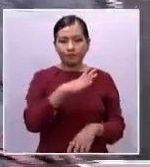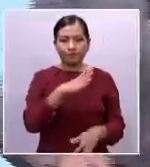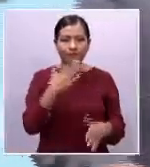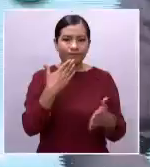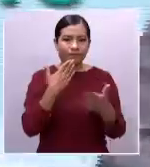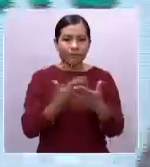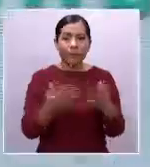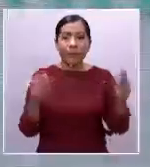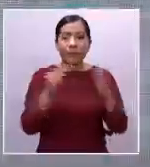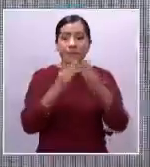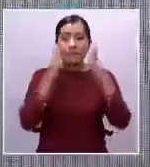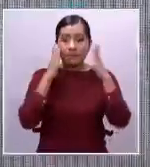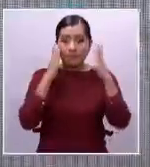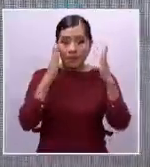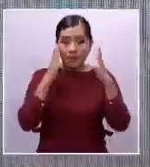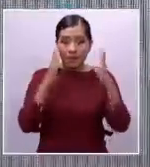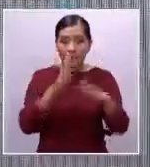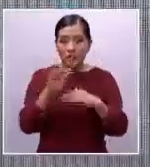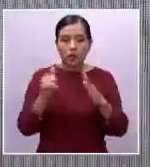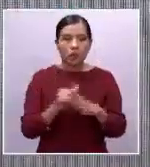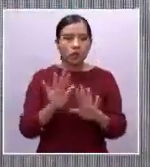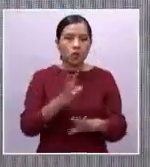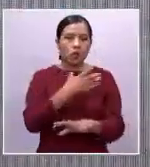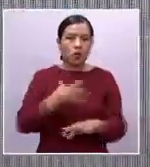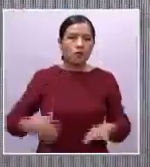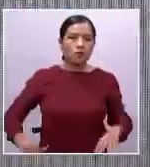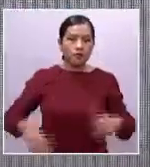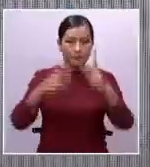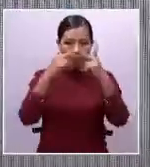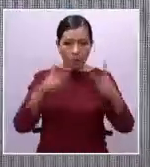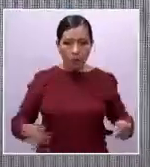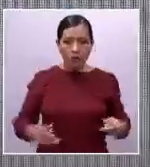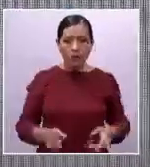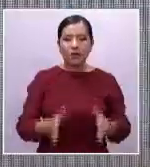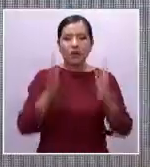atención, la unidad de riesgos de la gobernación de Potosí ha declarado alerta naranja.